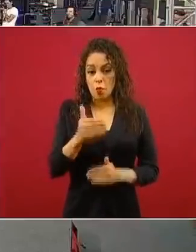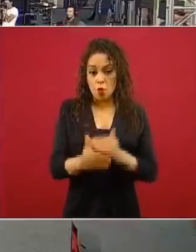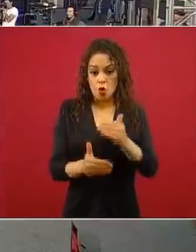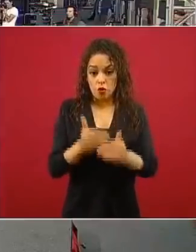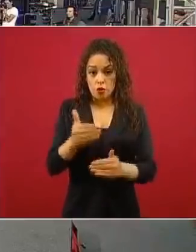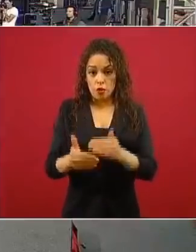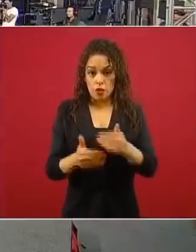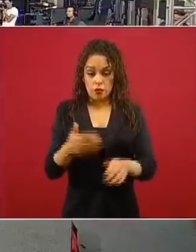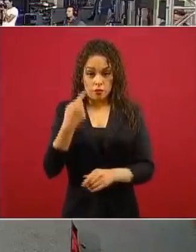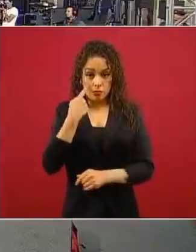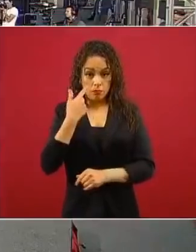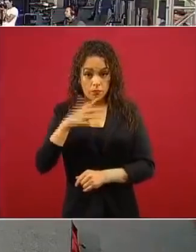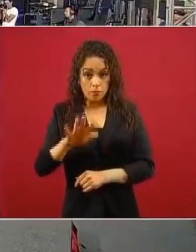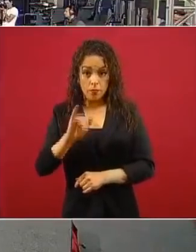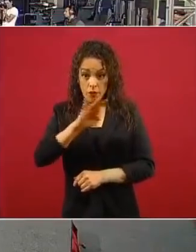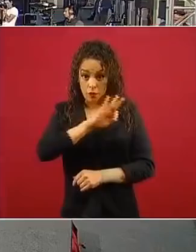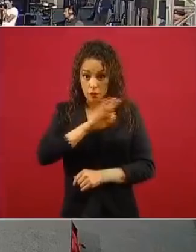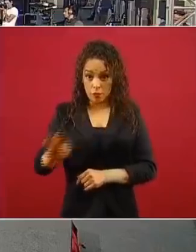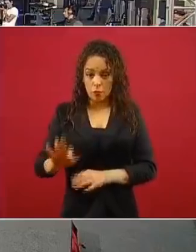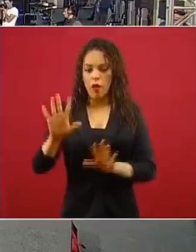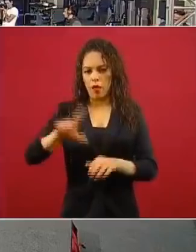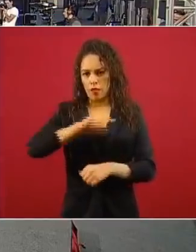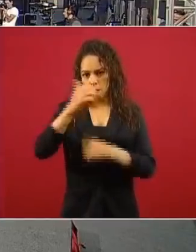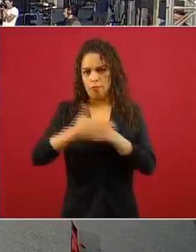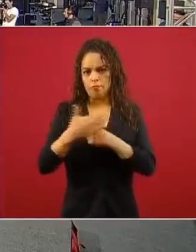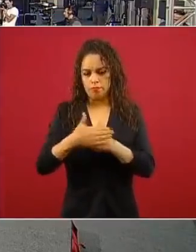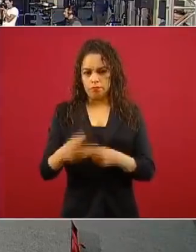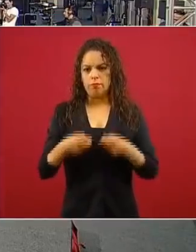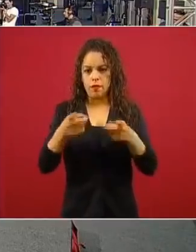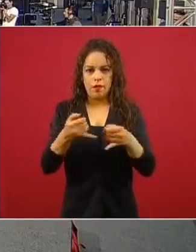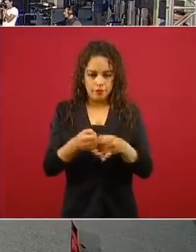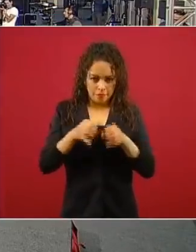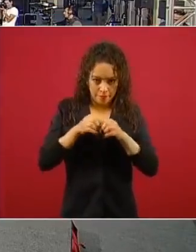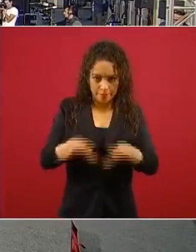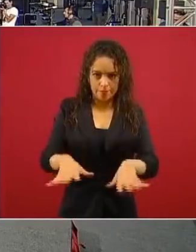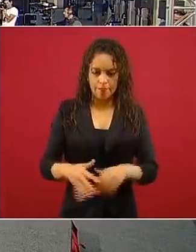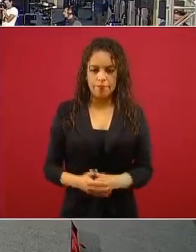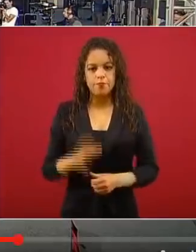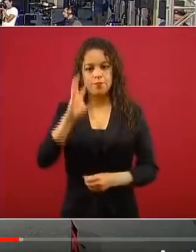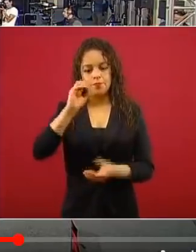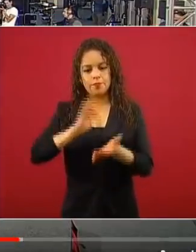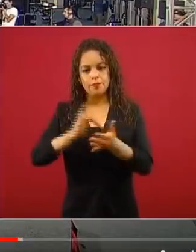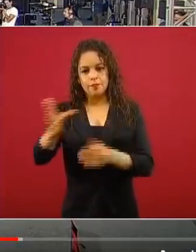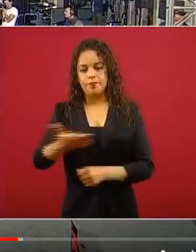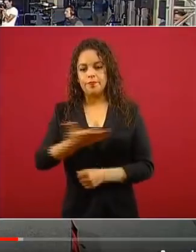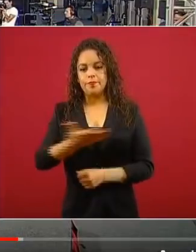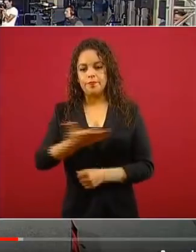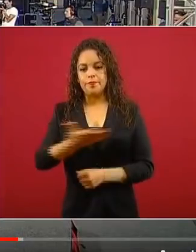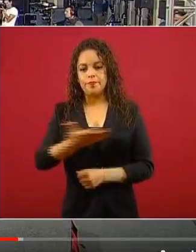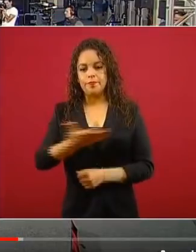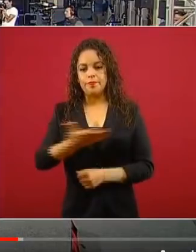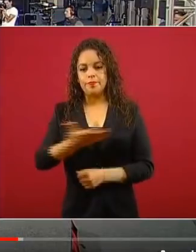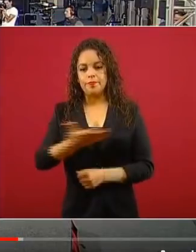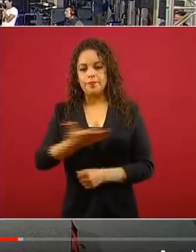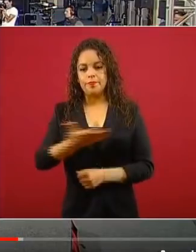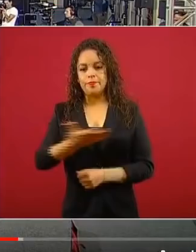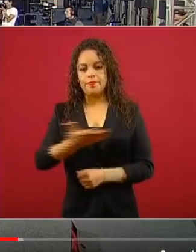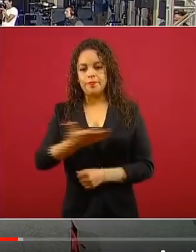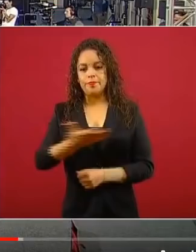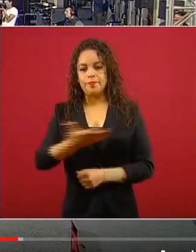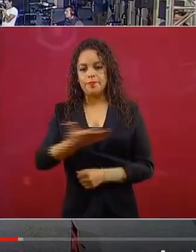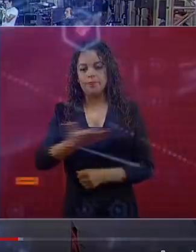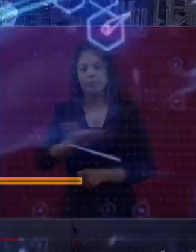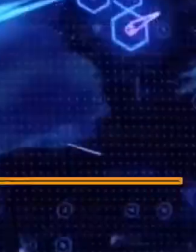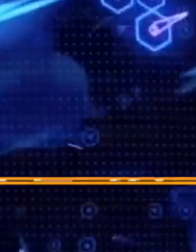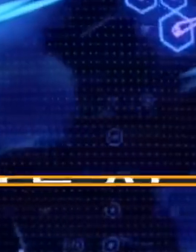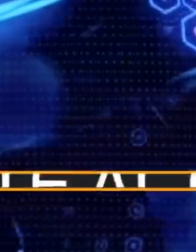conocer. Muchas gracias, presidente. Muy bien, pues esta es la respuesta amplia del presidente Andrés Manuel